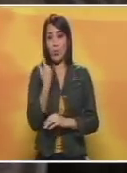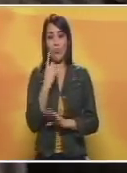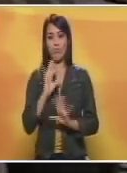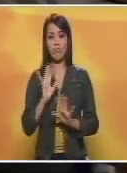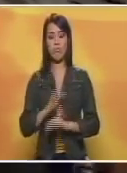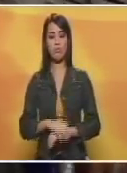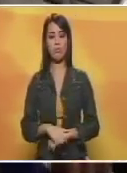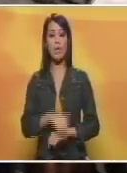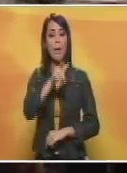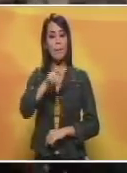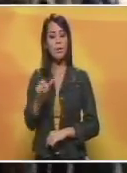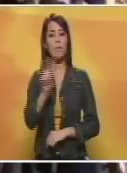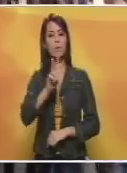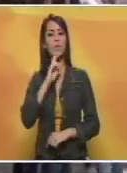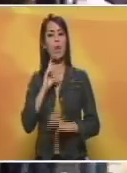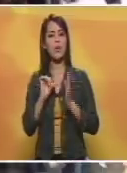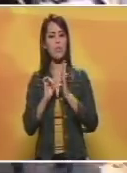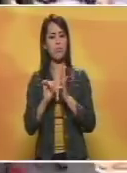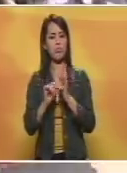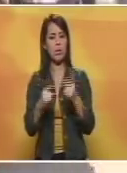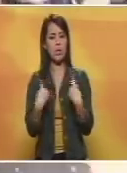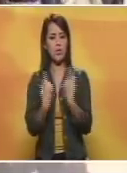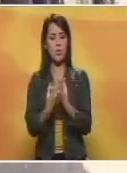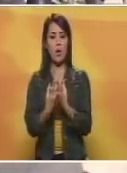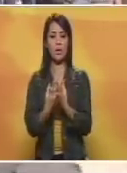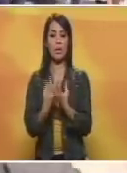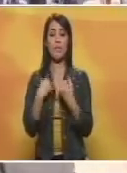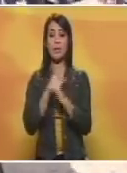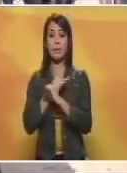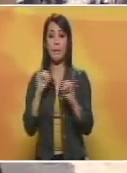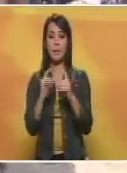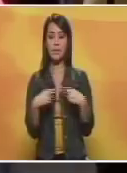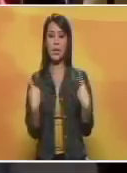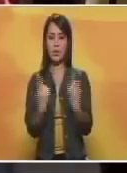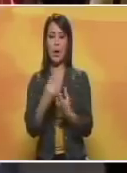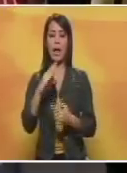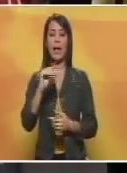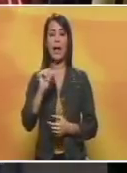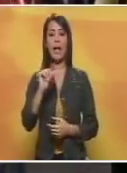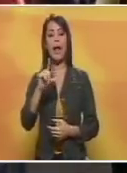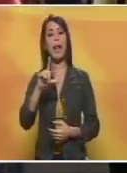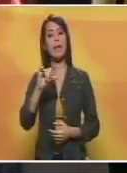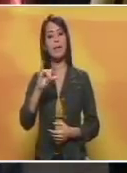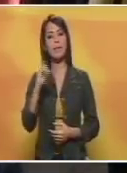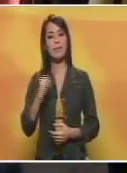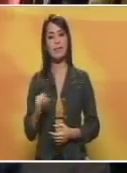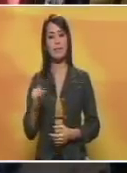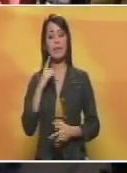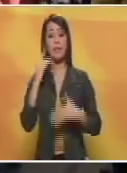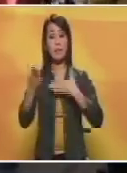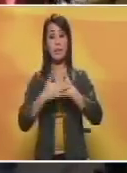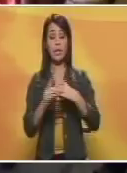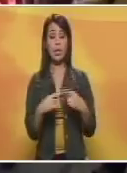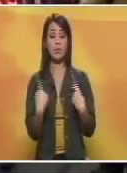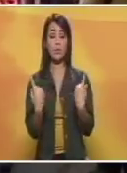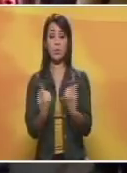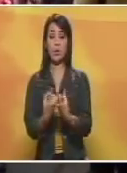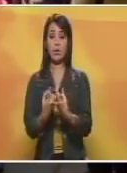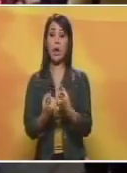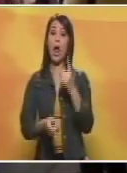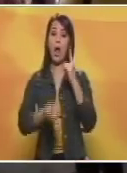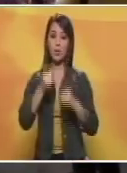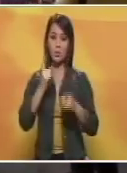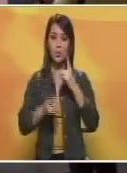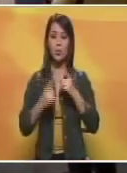venezolanos permanecen en este albergue provisional ubicado en el barrio el independencia oriente de cali sin embargo el cierre del lugar es inminente algunos